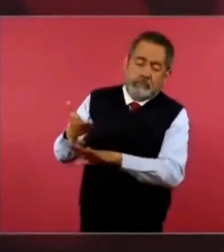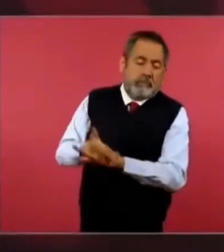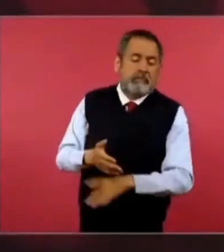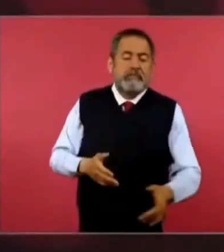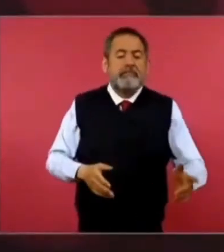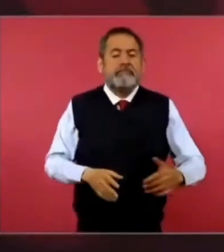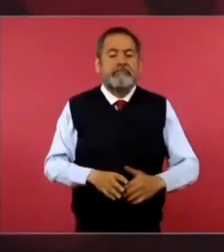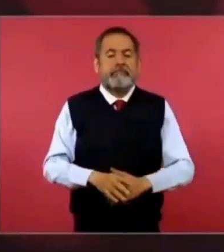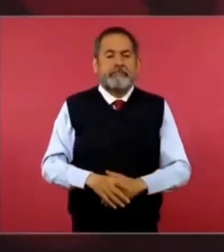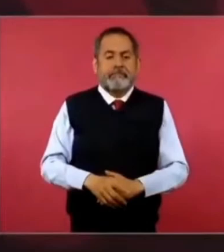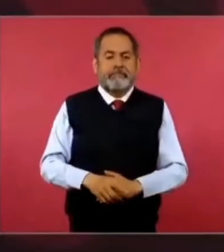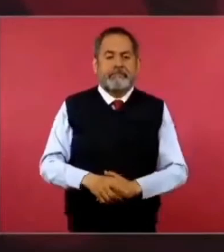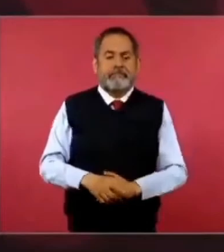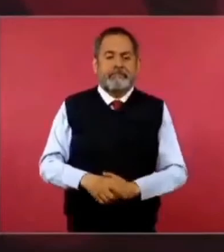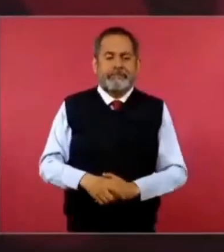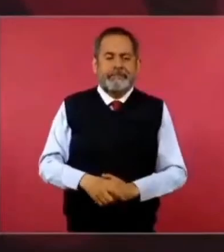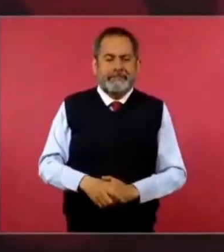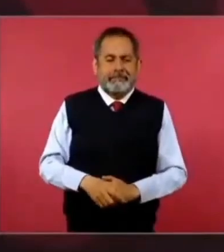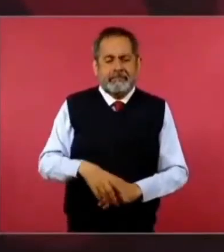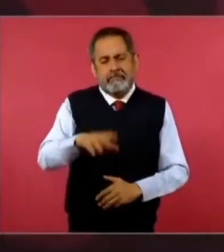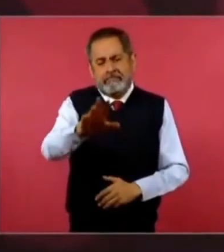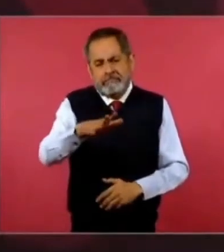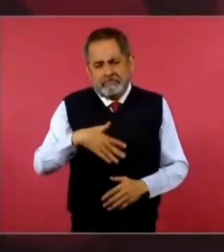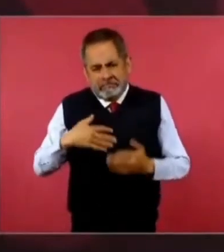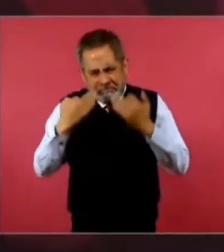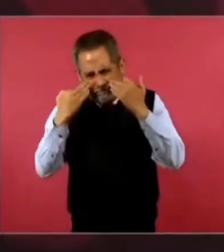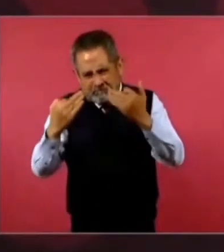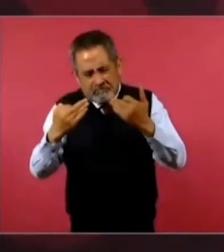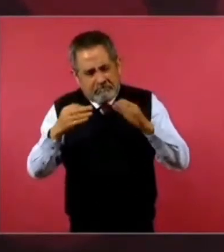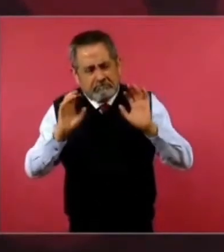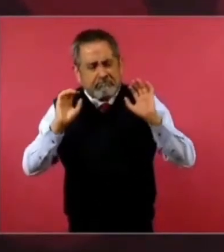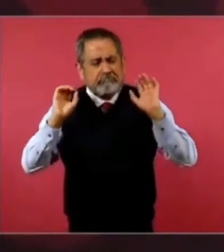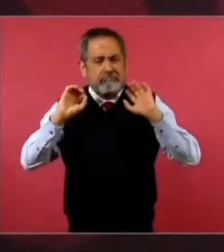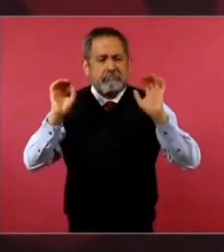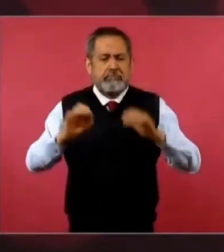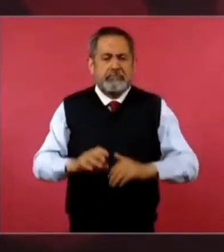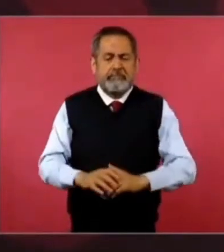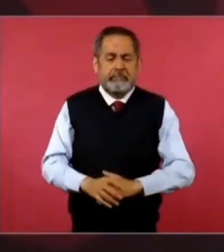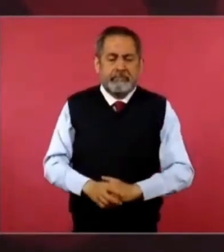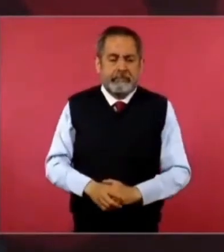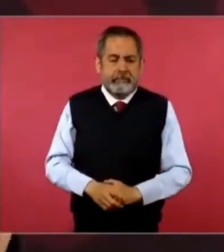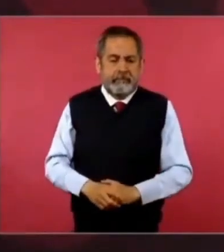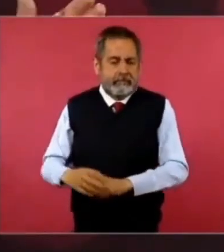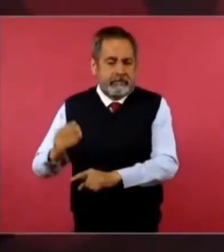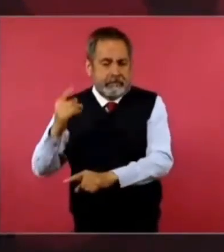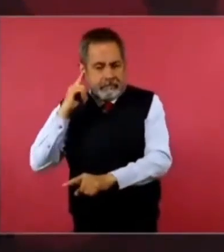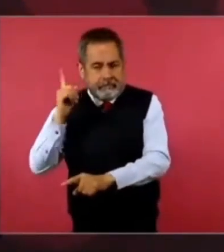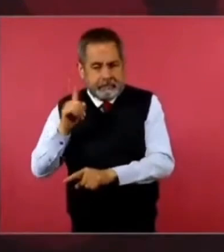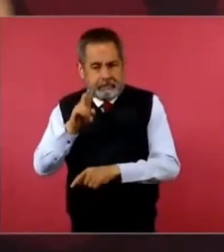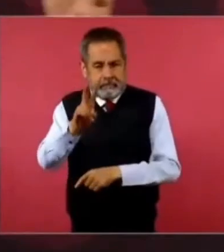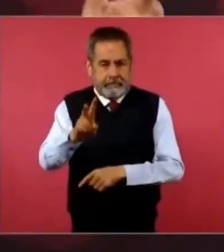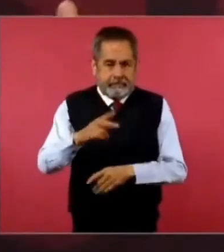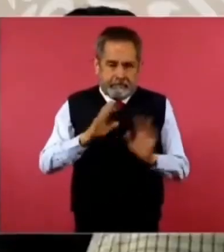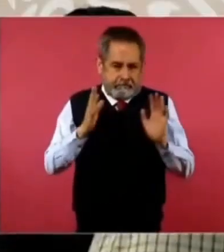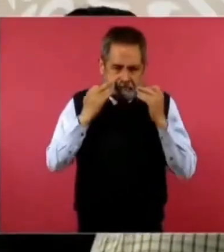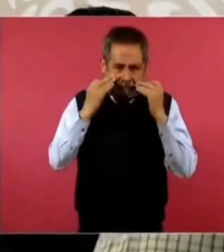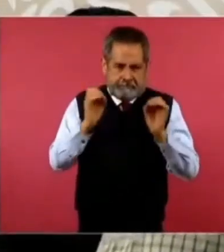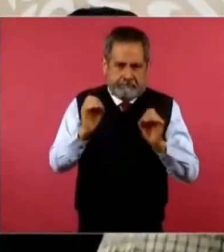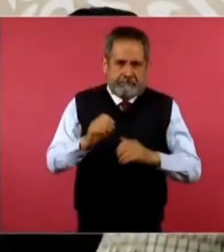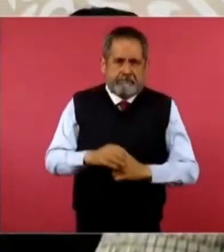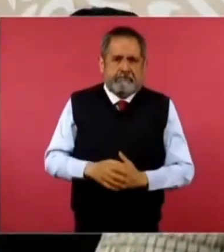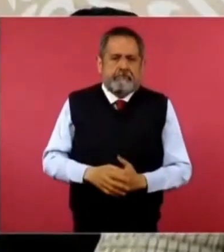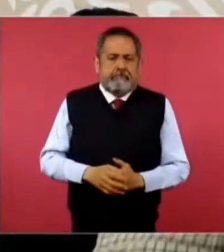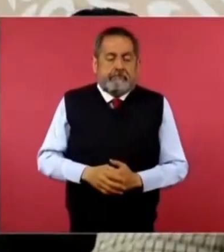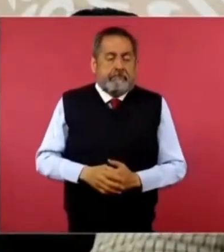No me consta. Lo están investigando. Puede ser, pero no, él no me consta de que